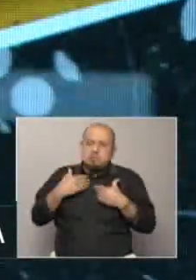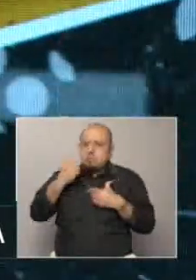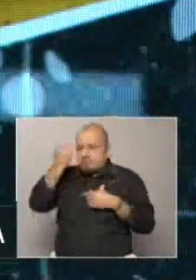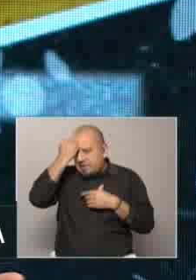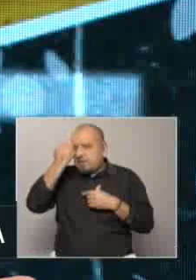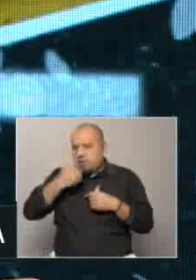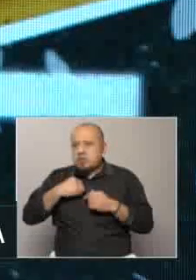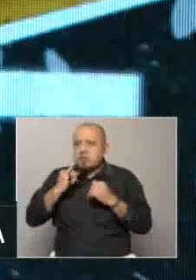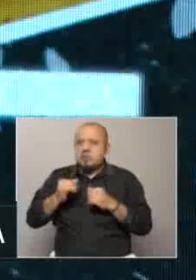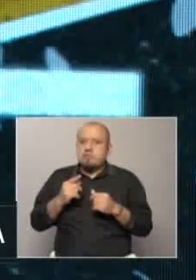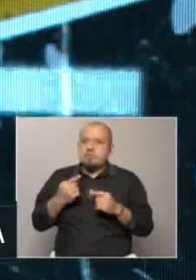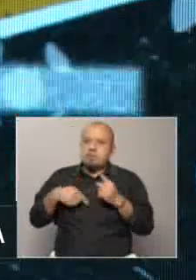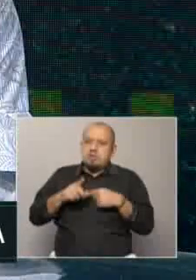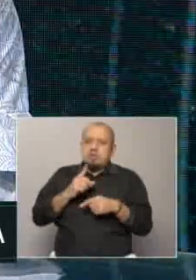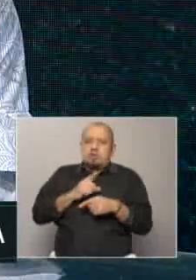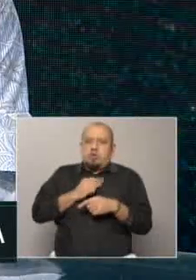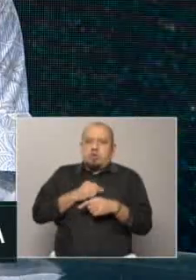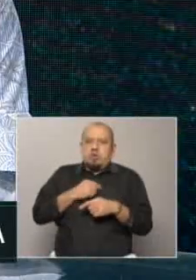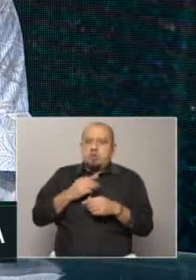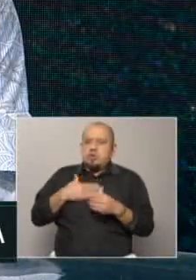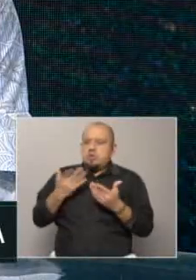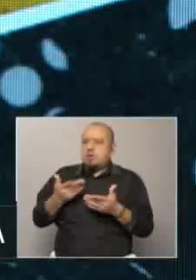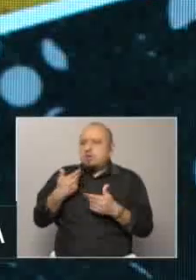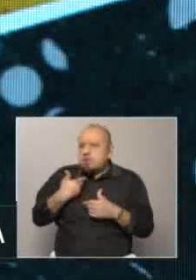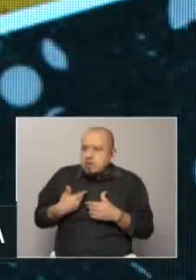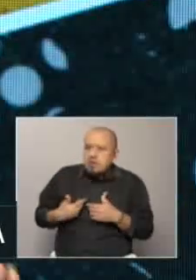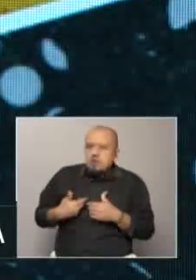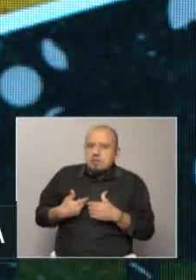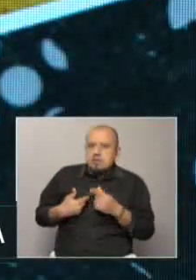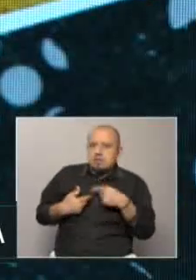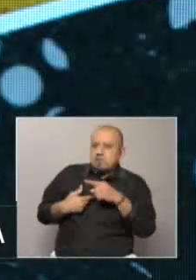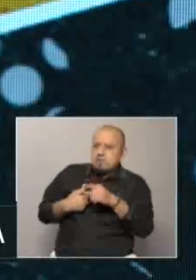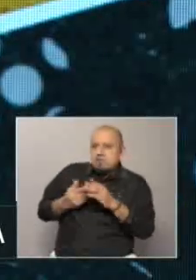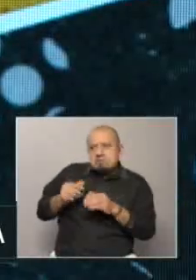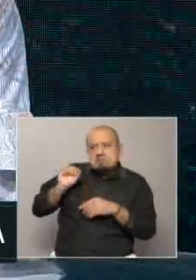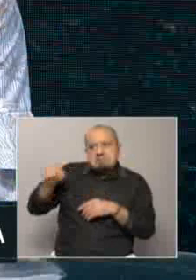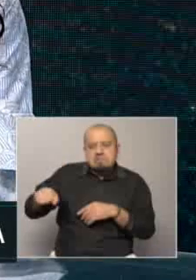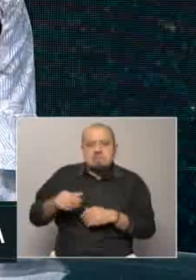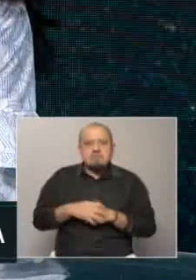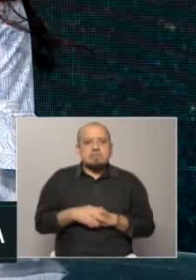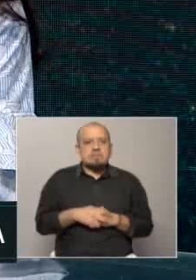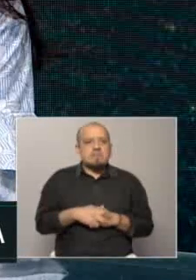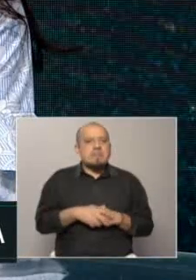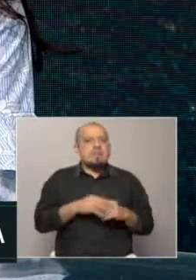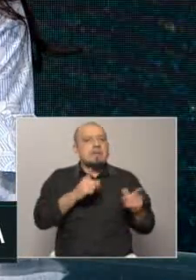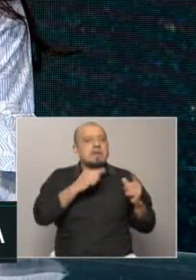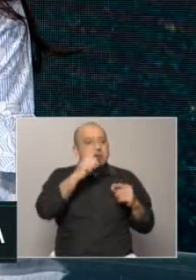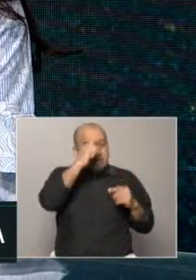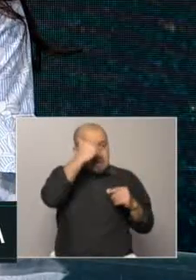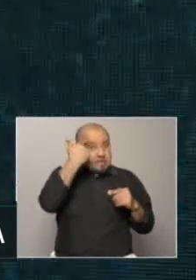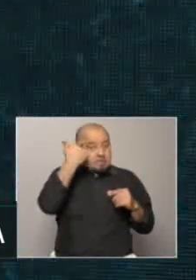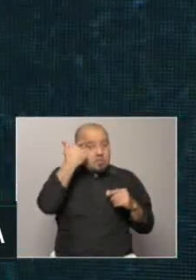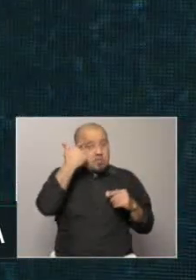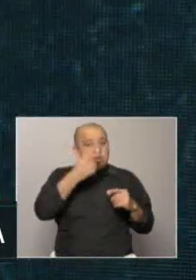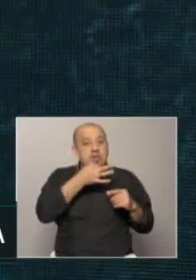que había tomado una mala decisión. Es una mujer completamente triste y que nadie la está teniendo en cuenta, ¿no? Es como... Y por ahí leía que una de las sugerencias del presidente de